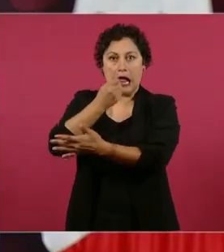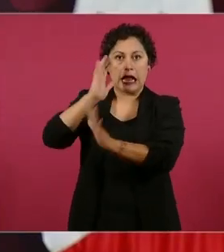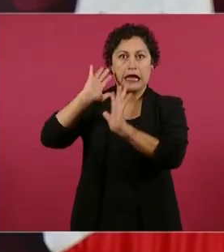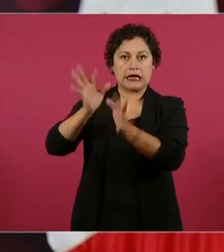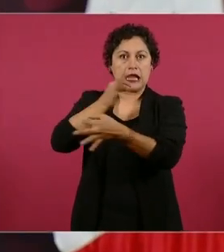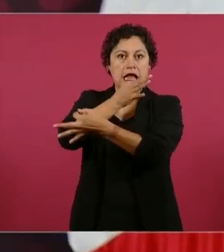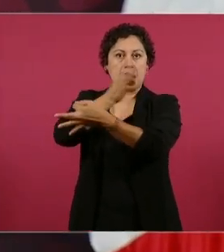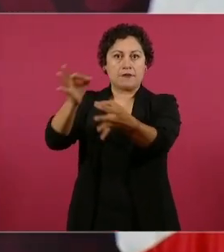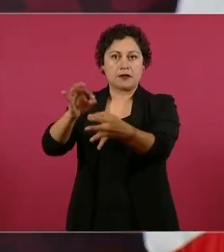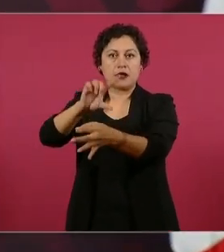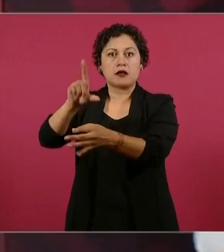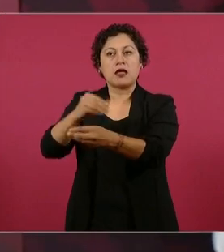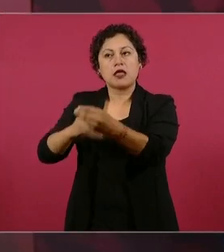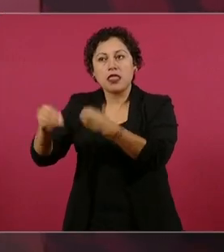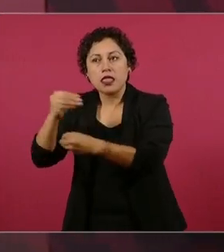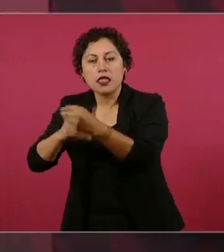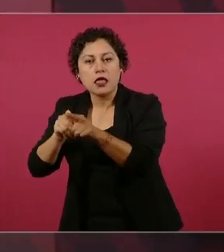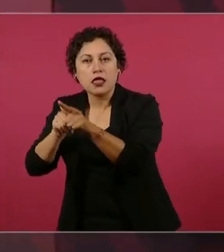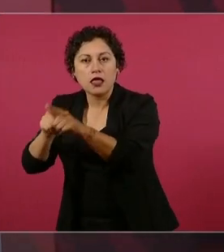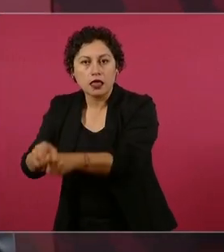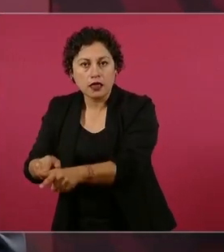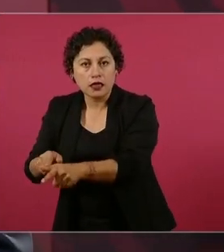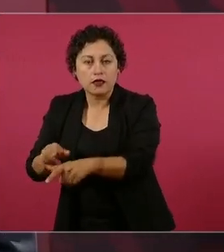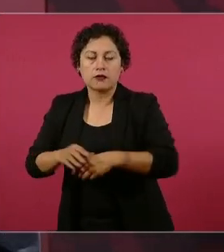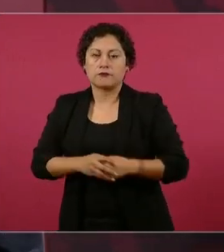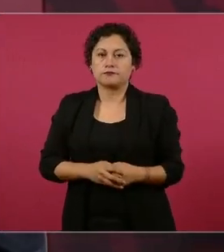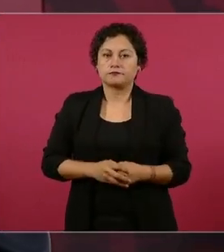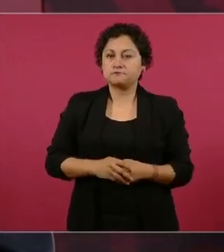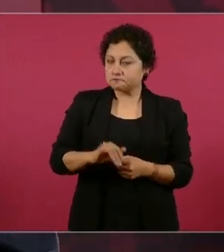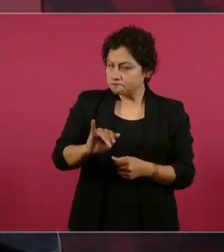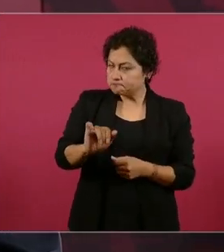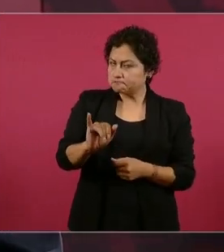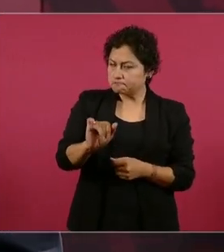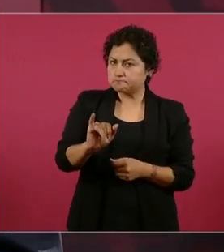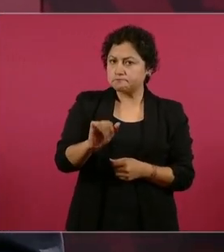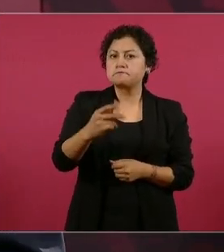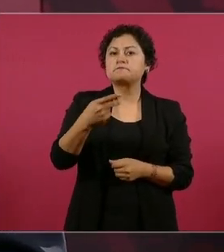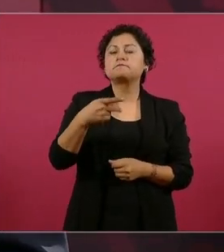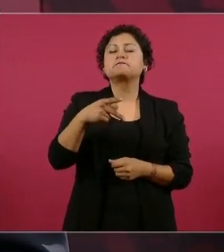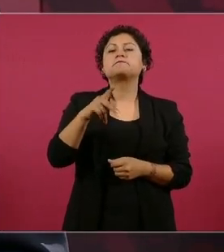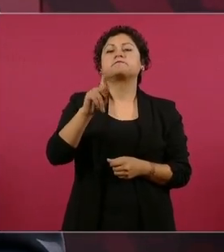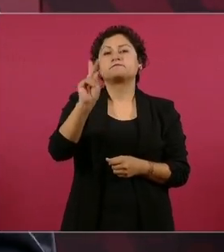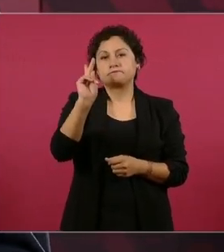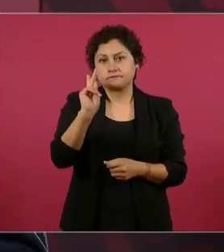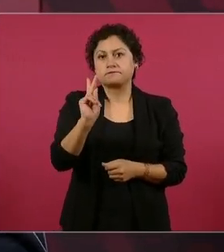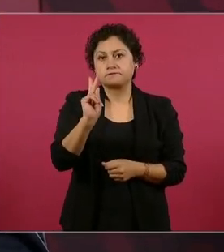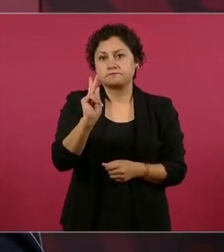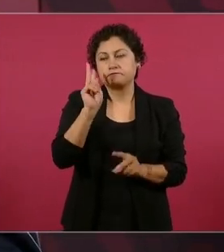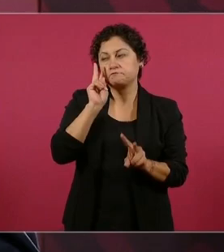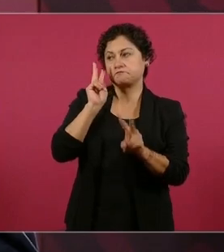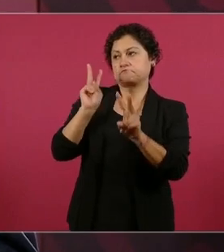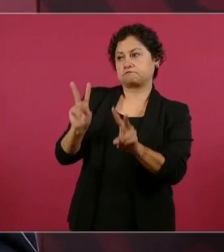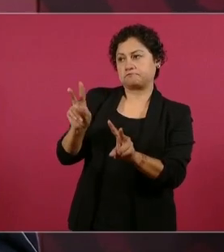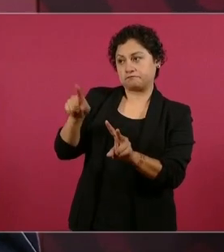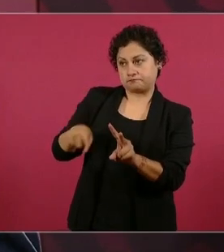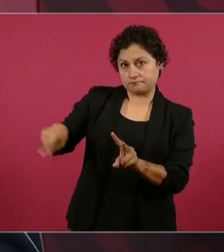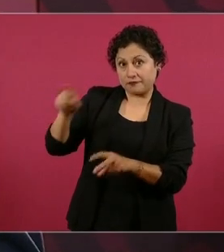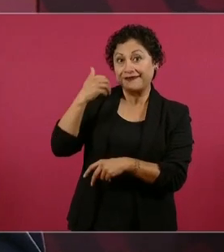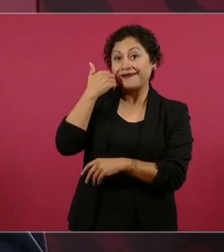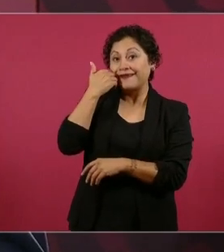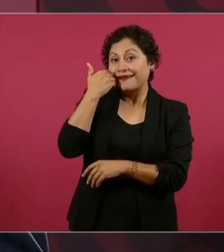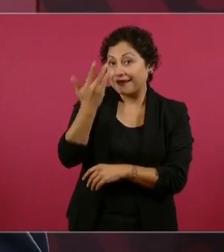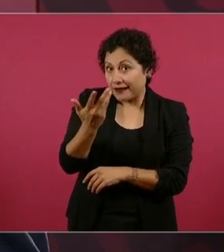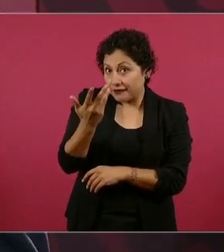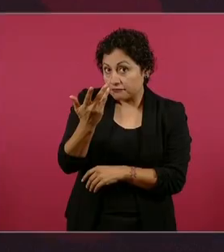Sí, siempre y cuando se vea que hay voluntad